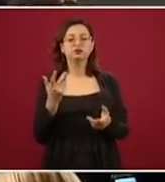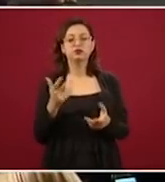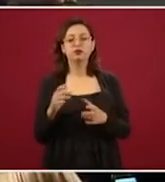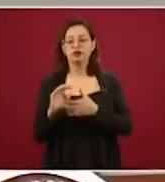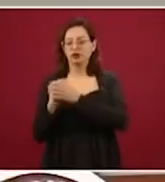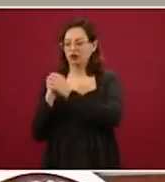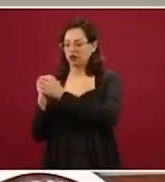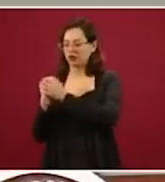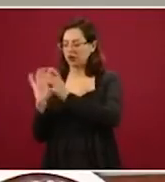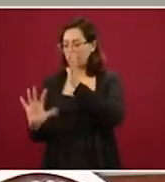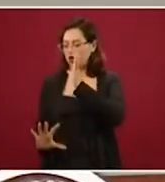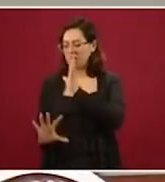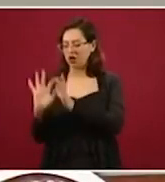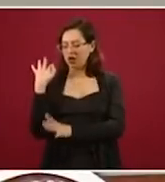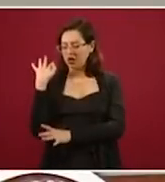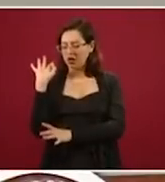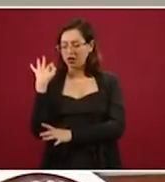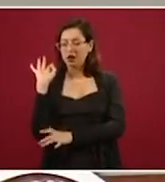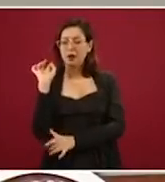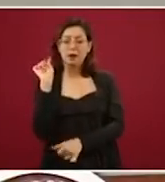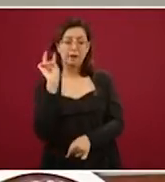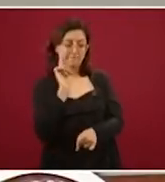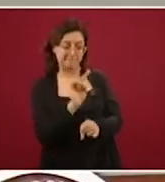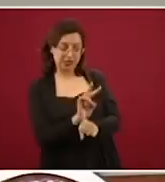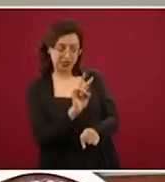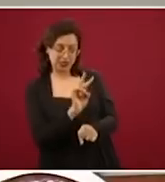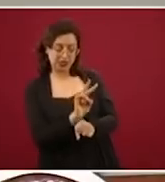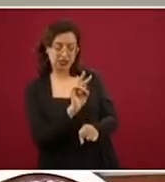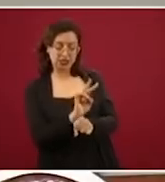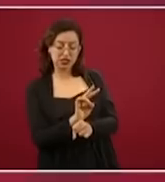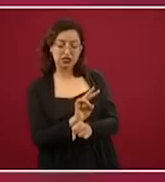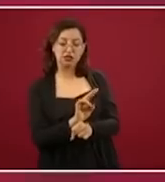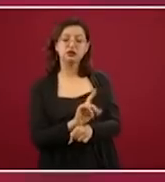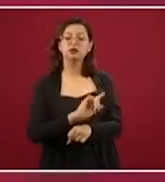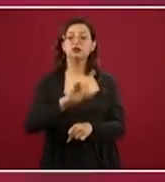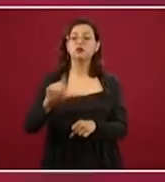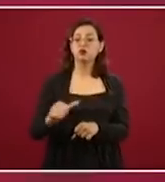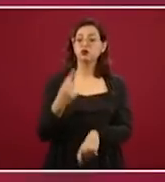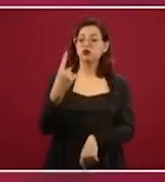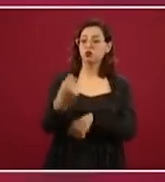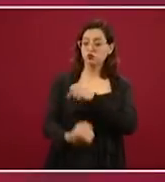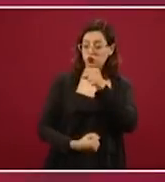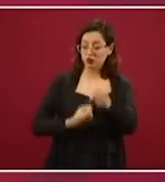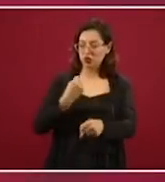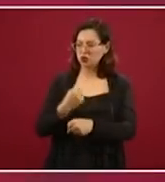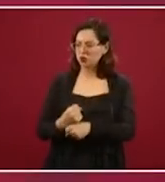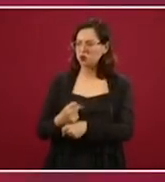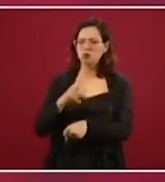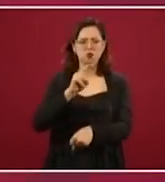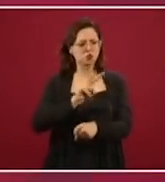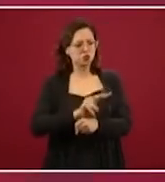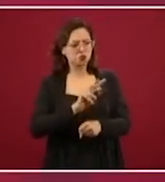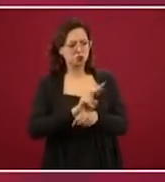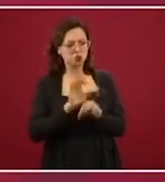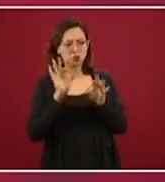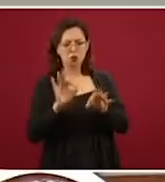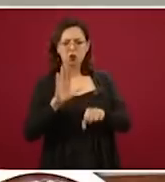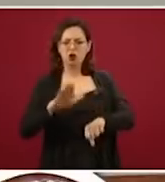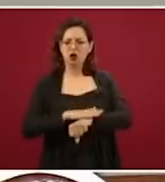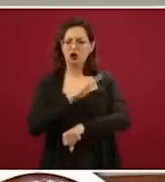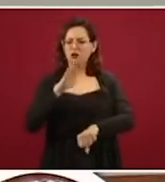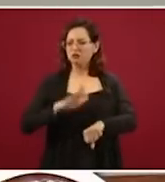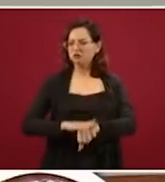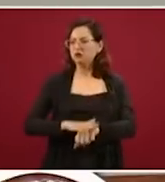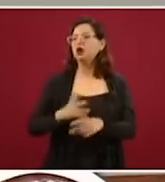manera aleatoria del sorteo que se haya decidido, puedan al final del año los que hayan salido bien de esas inspecciones recibir